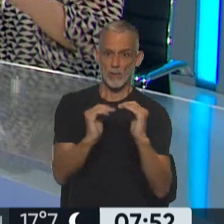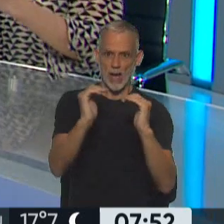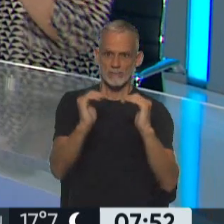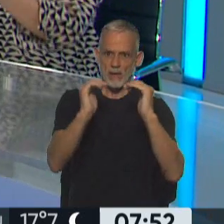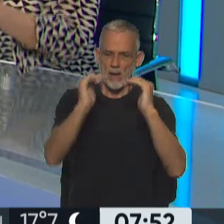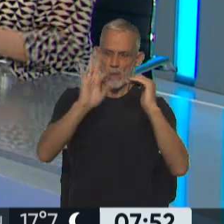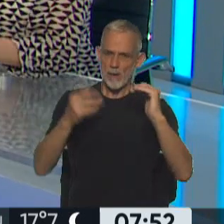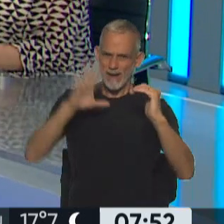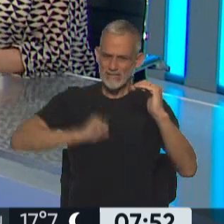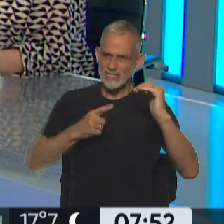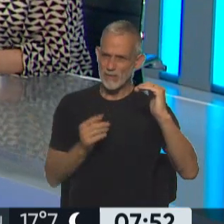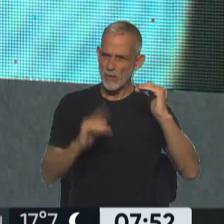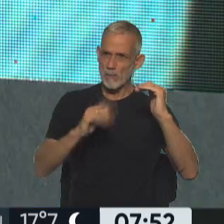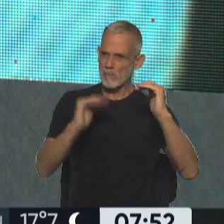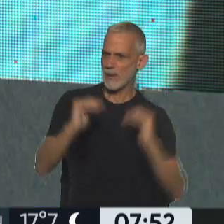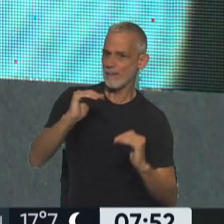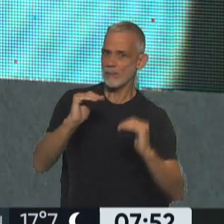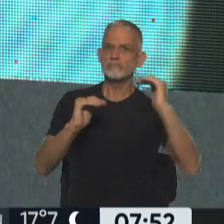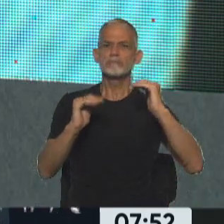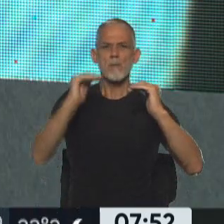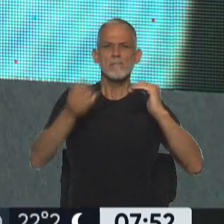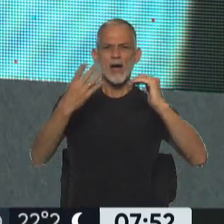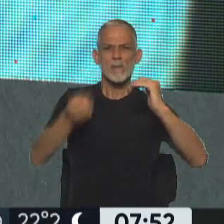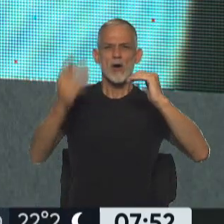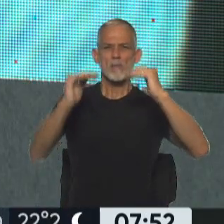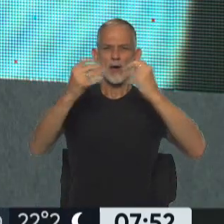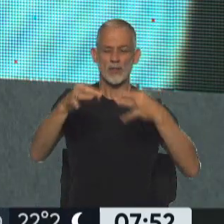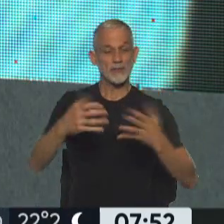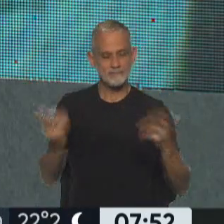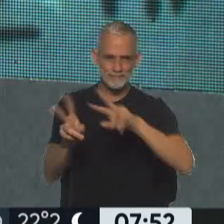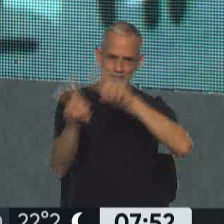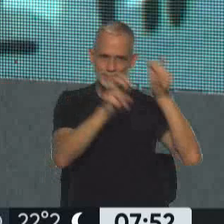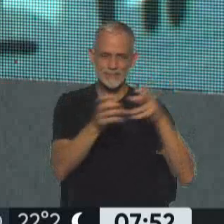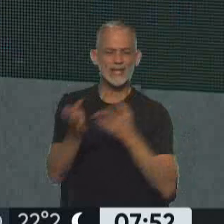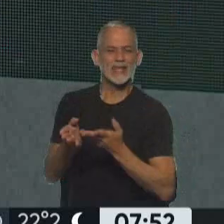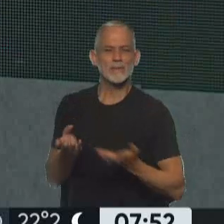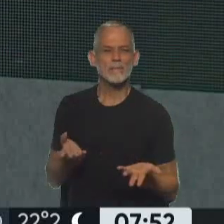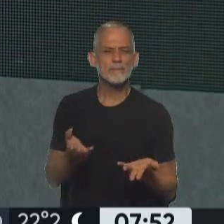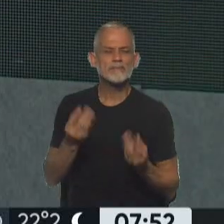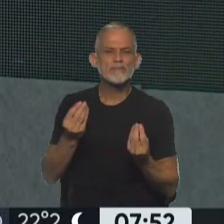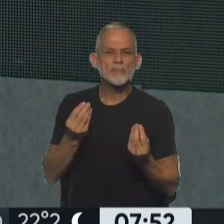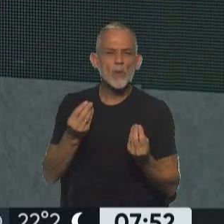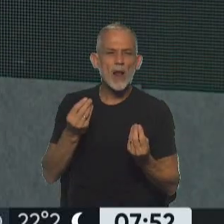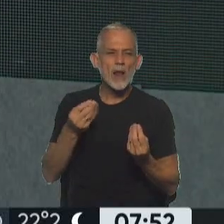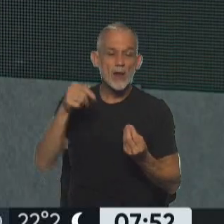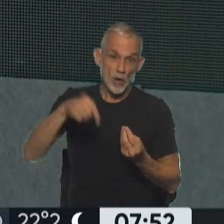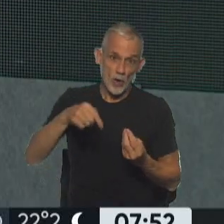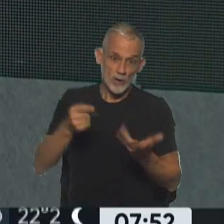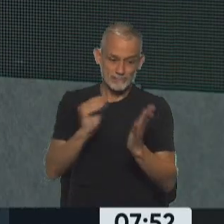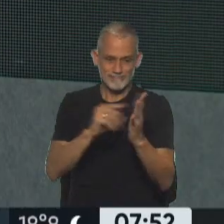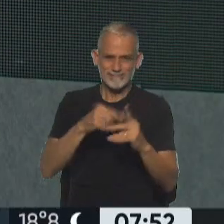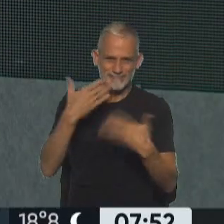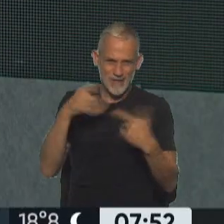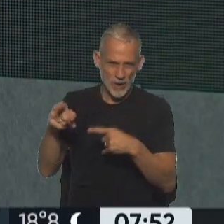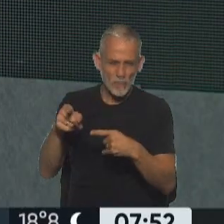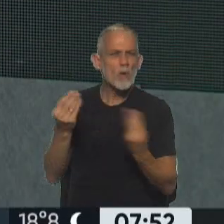el desafío Sí claro que sí pato Bueno nos ocupamos del tema con el que estaba previsto hoy hablar